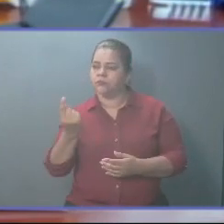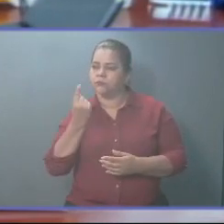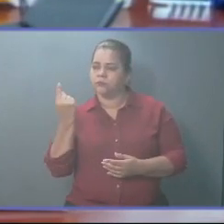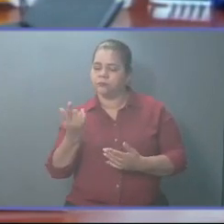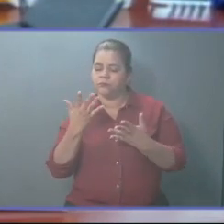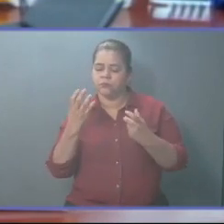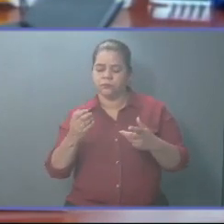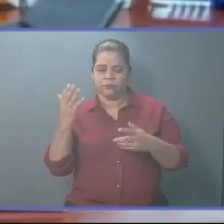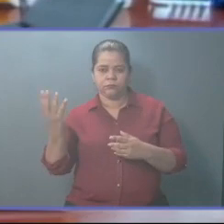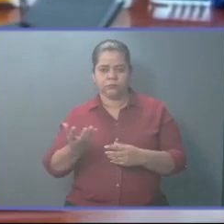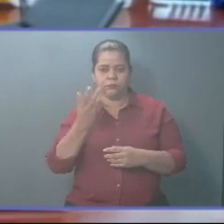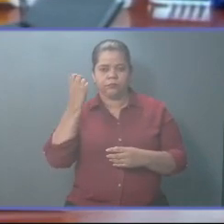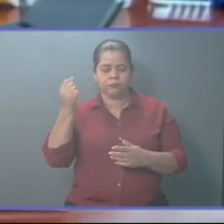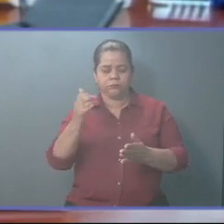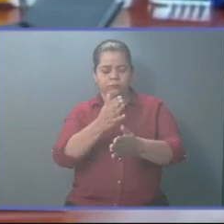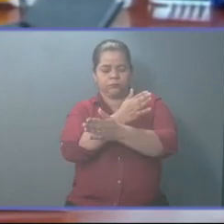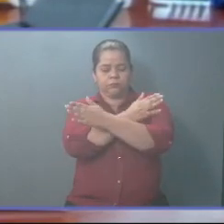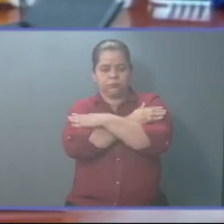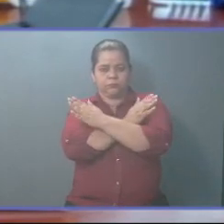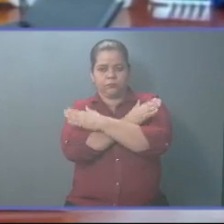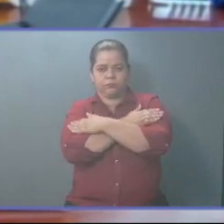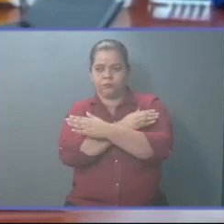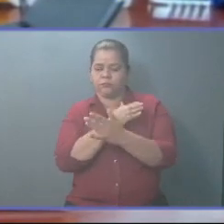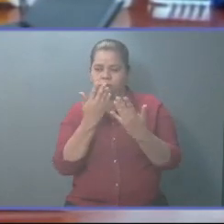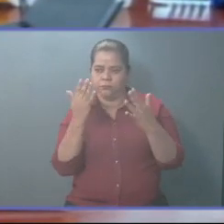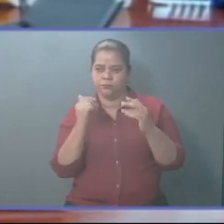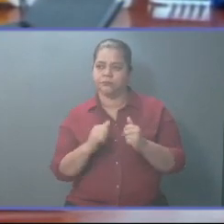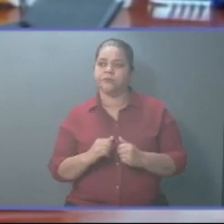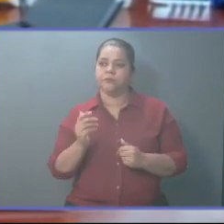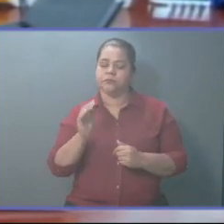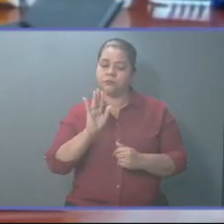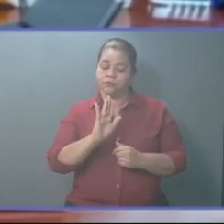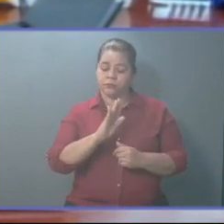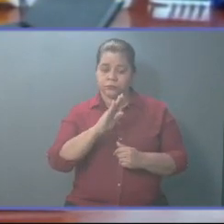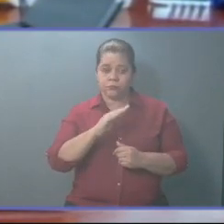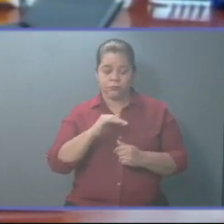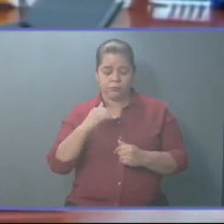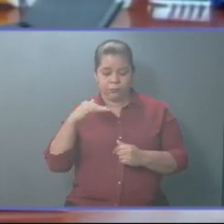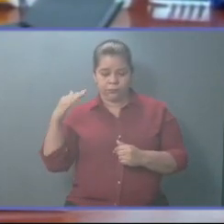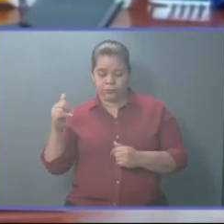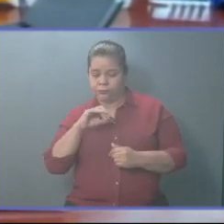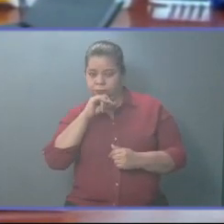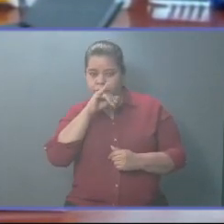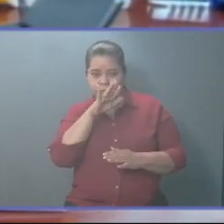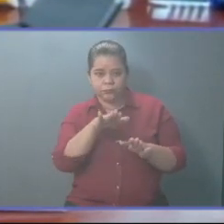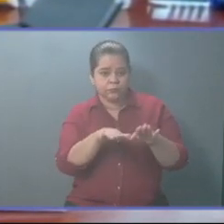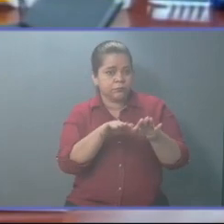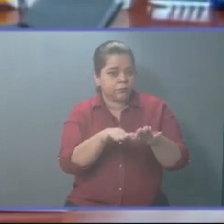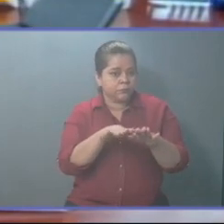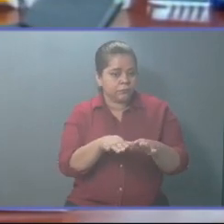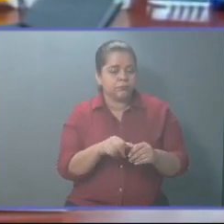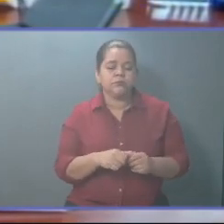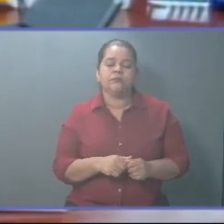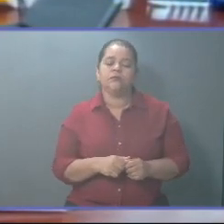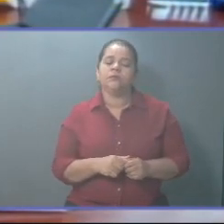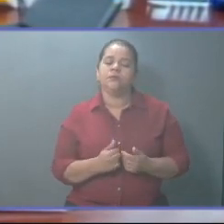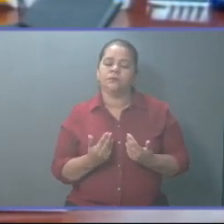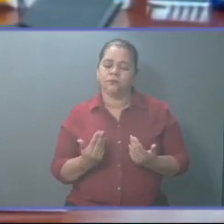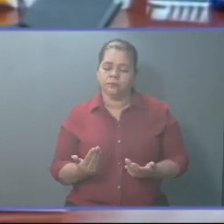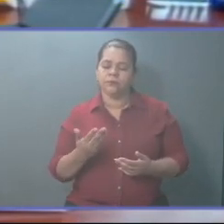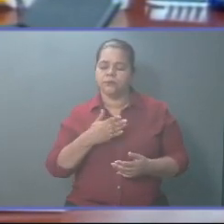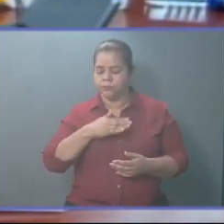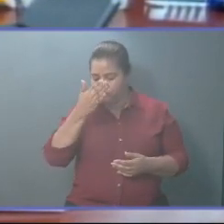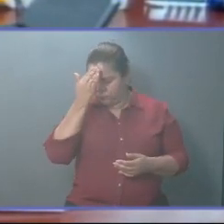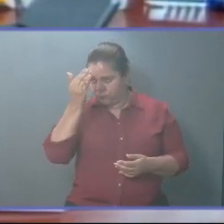mejor de los éxitos. El país se lo va a agradecer, creo que esa es una